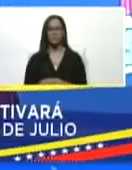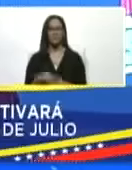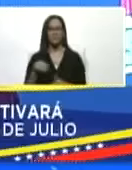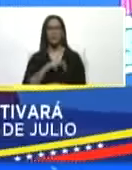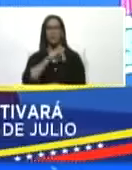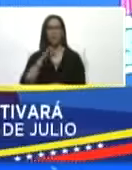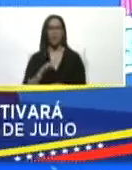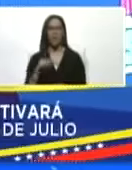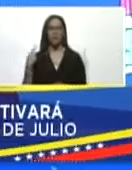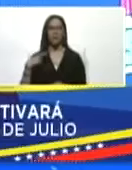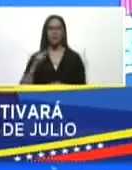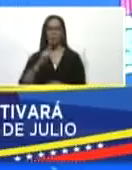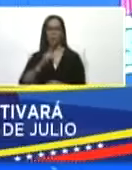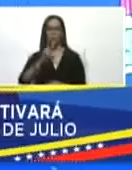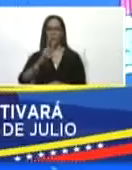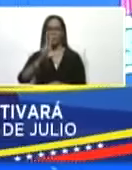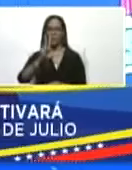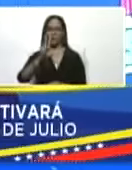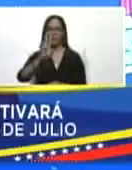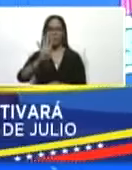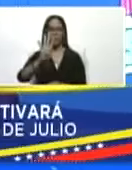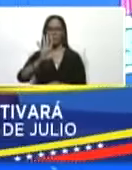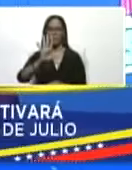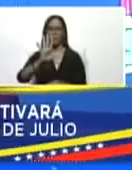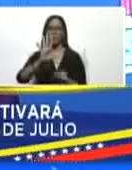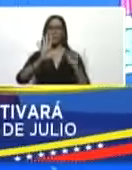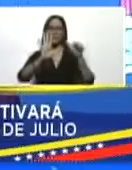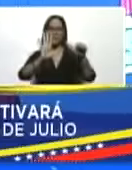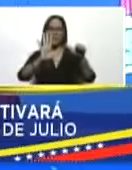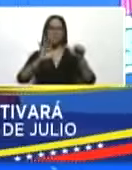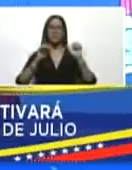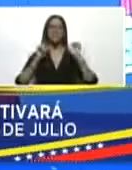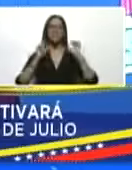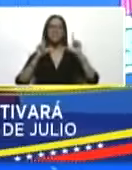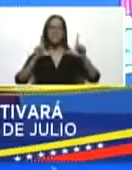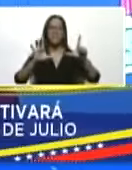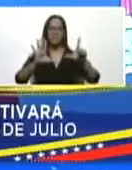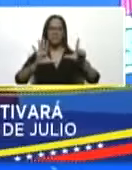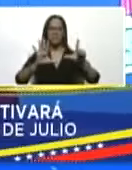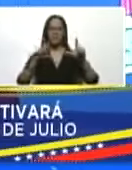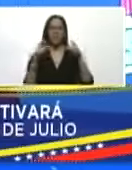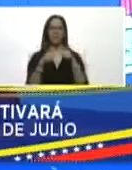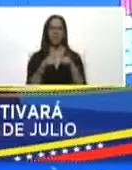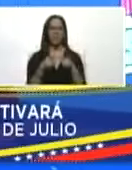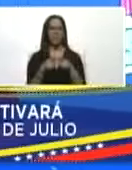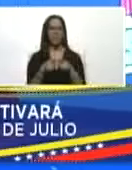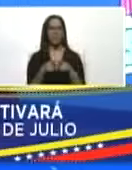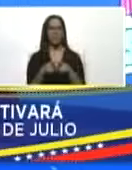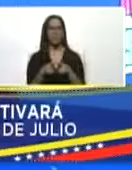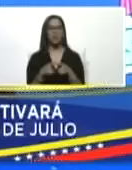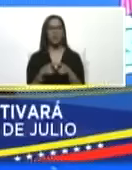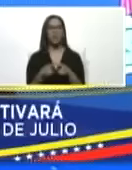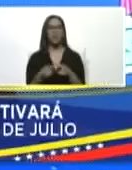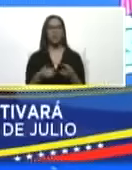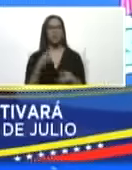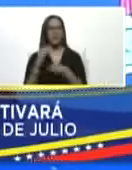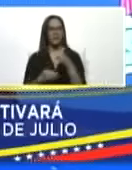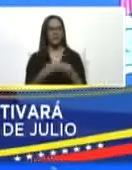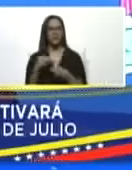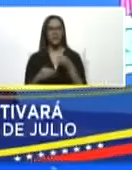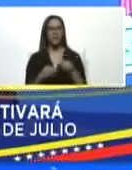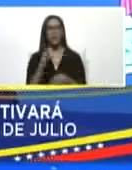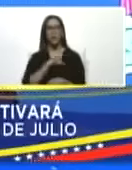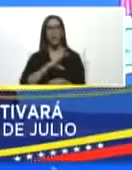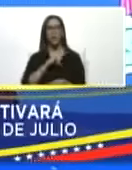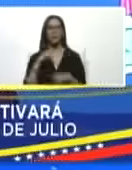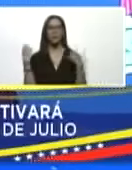Igualmente tenemos 1, 2, 3, 4, 5, 6, 7 equipos. Simplificamos para que sea un